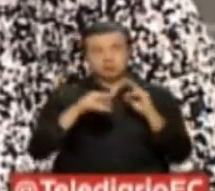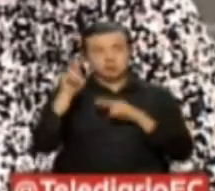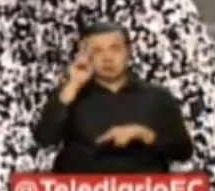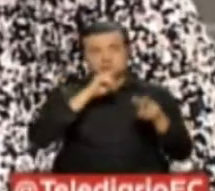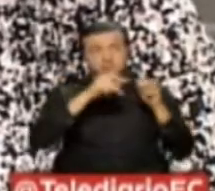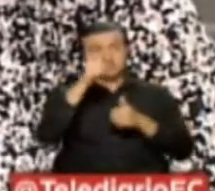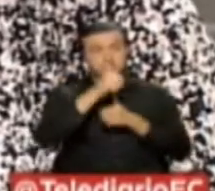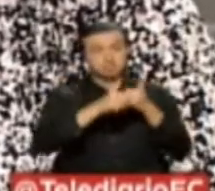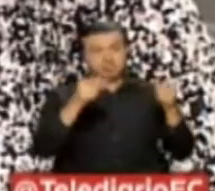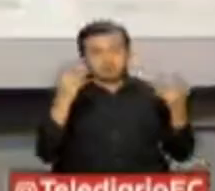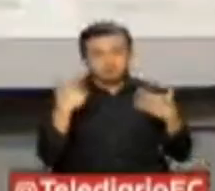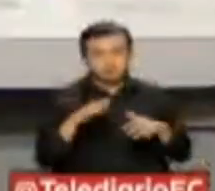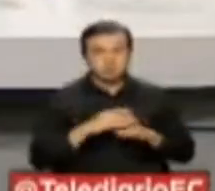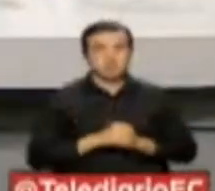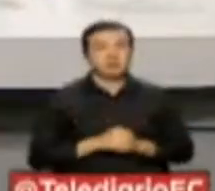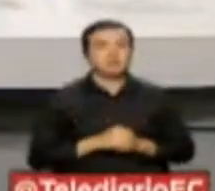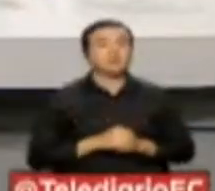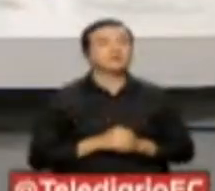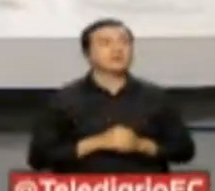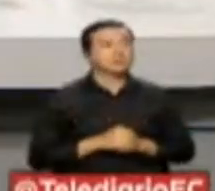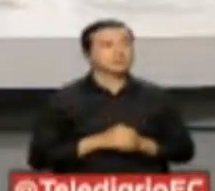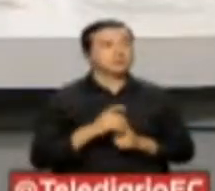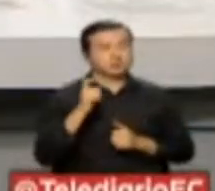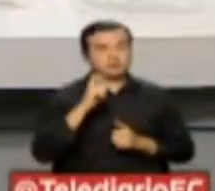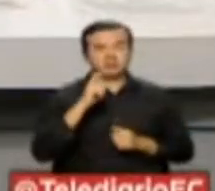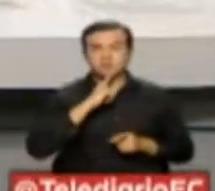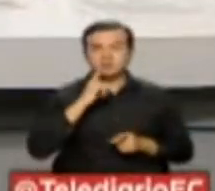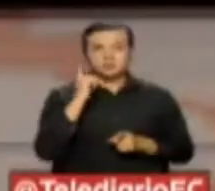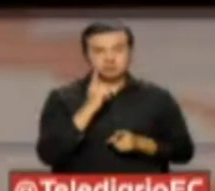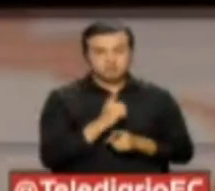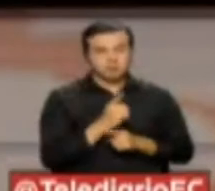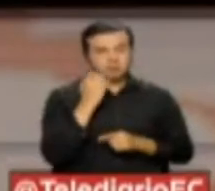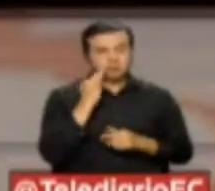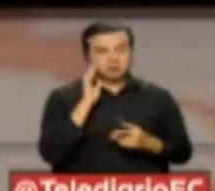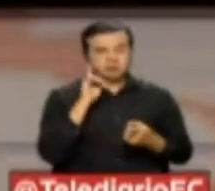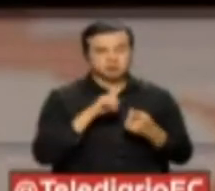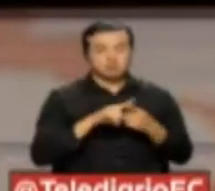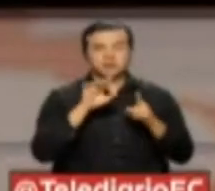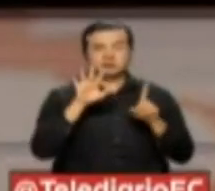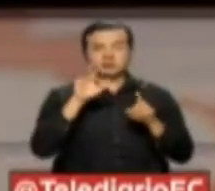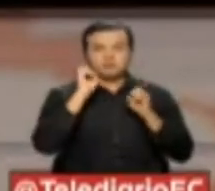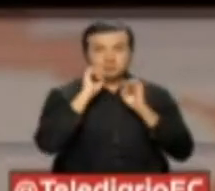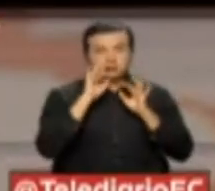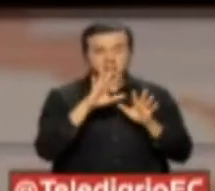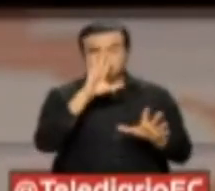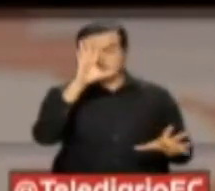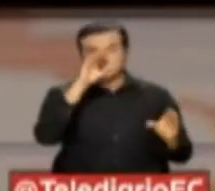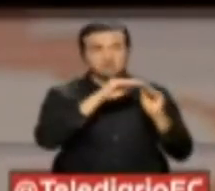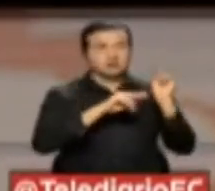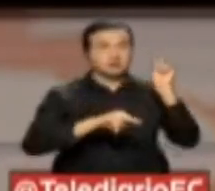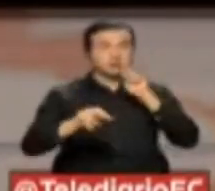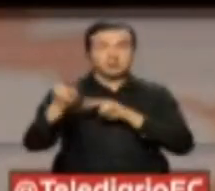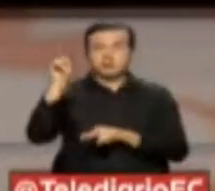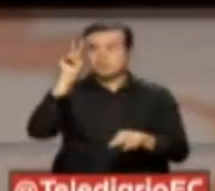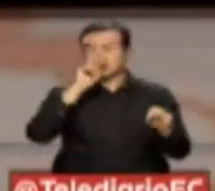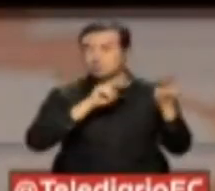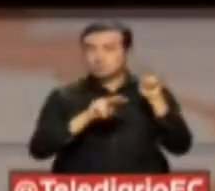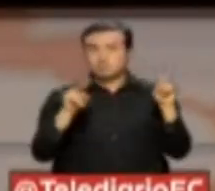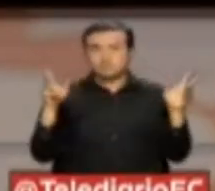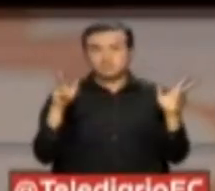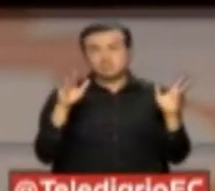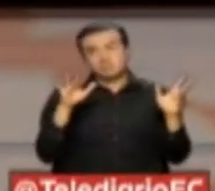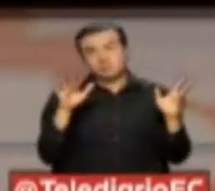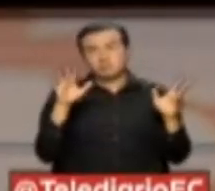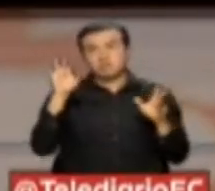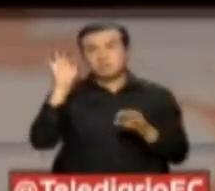a las autoridades cubano tenemos claro que tenemos que hacerlo tenemos plazo hasta el 6 de septiembre para evaluar designar tenemos un